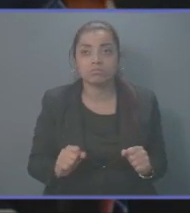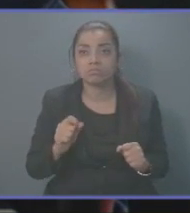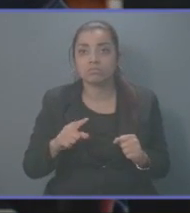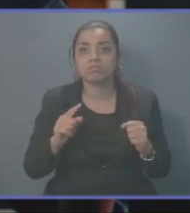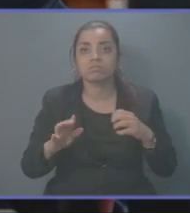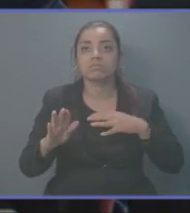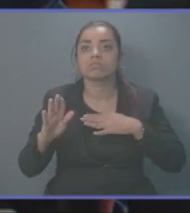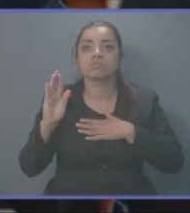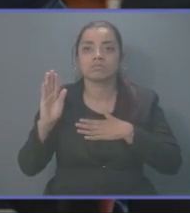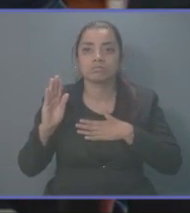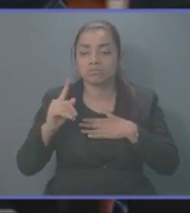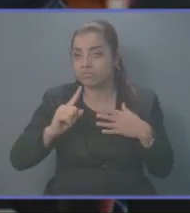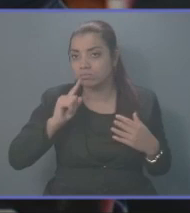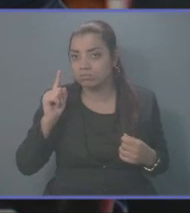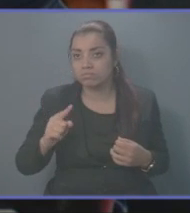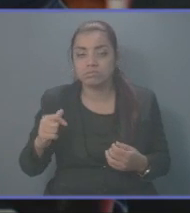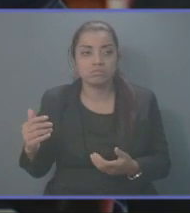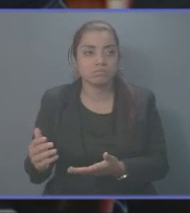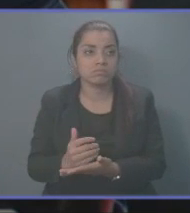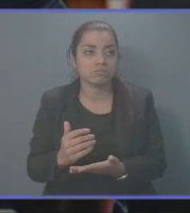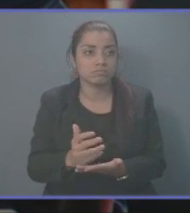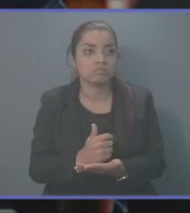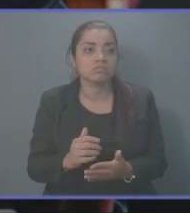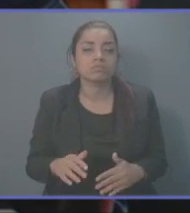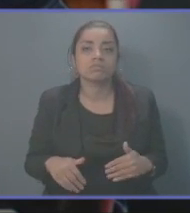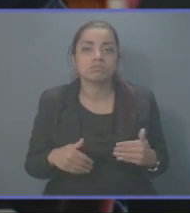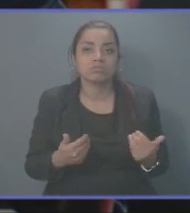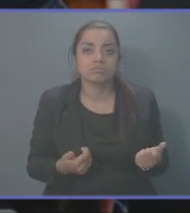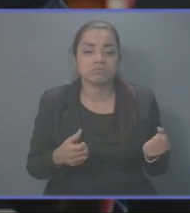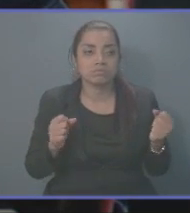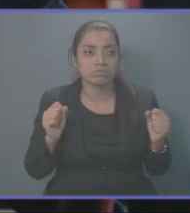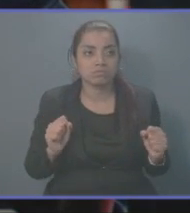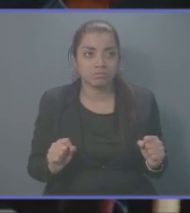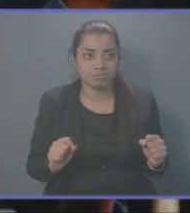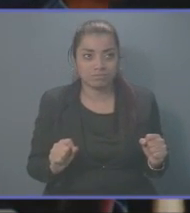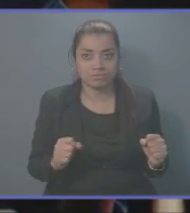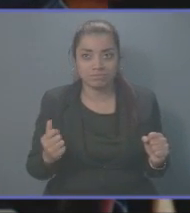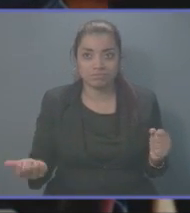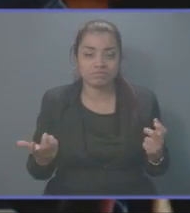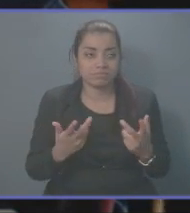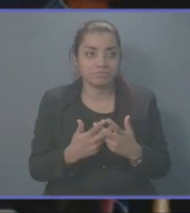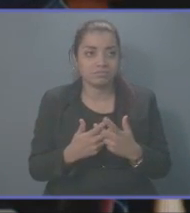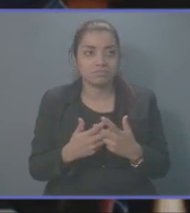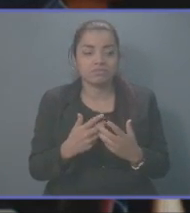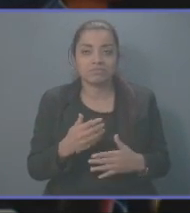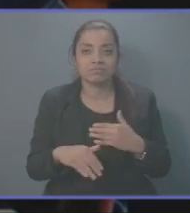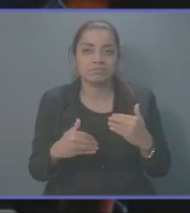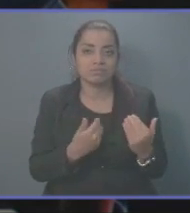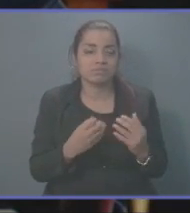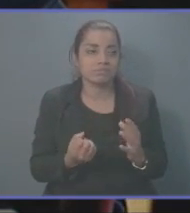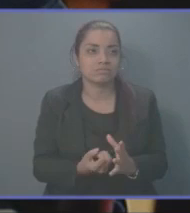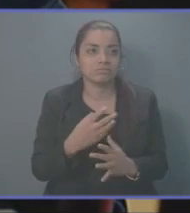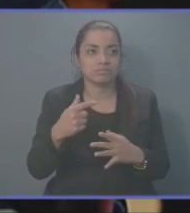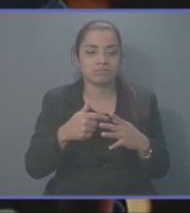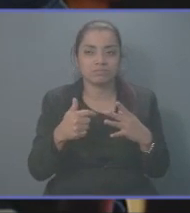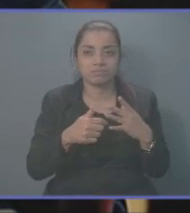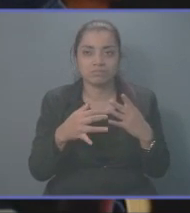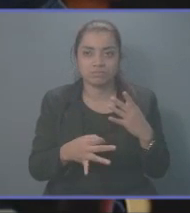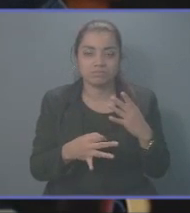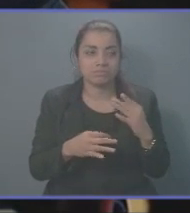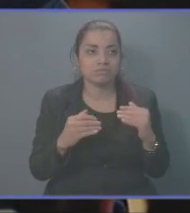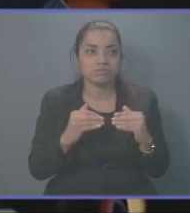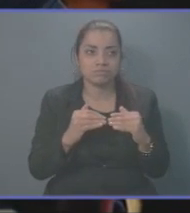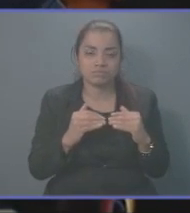cumplimiento a sus obligaciones tributarias, por lo que resulta oportuno y conveniente emitir una nueva ley que permita que los